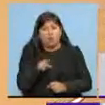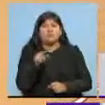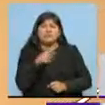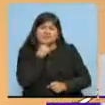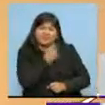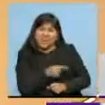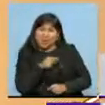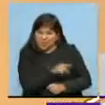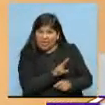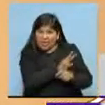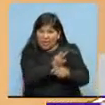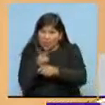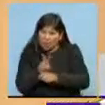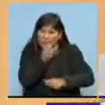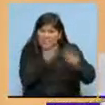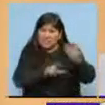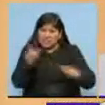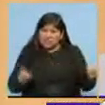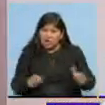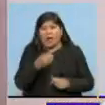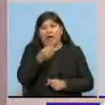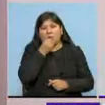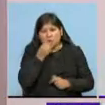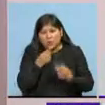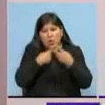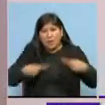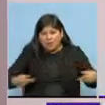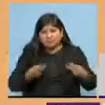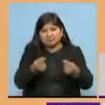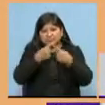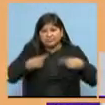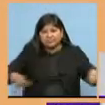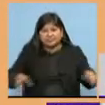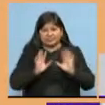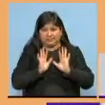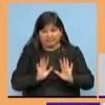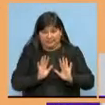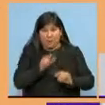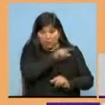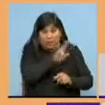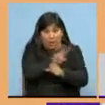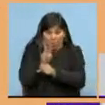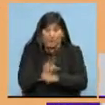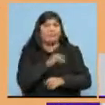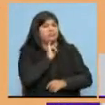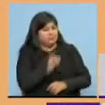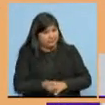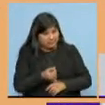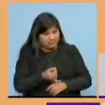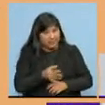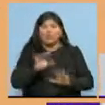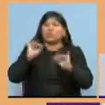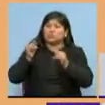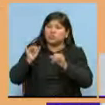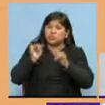cuáles son los tres chicos malos y que si tenemos ranking 6 y históricamente han sido las